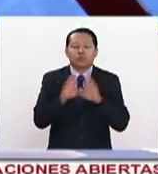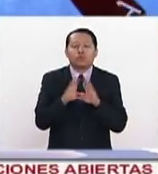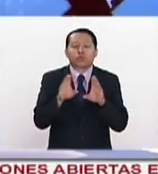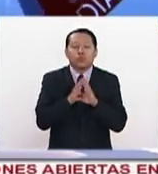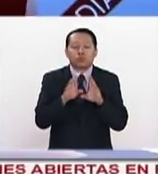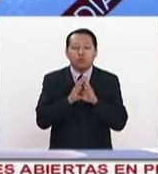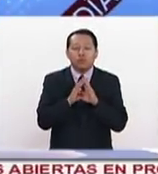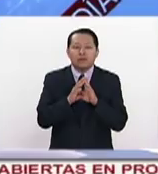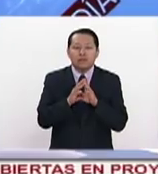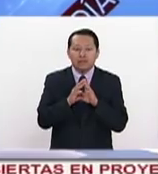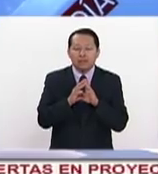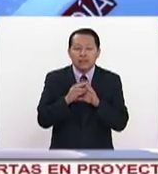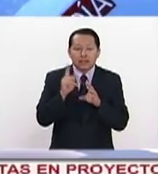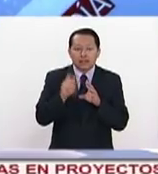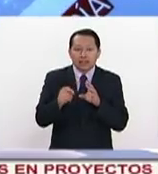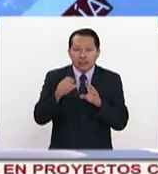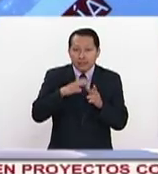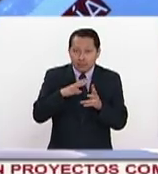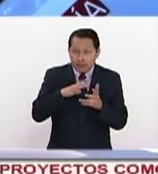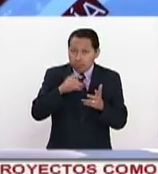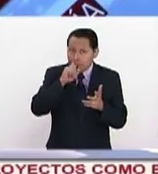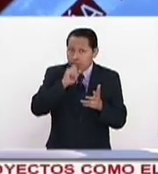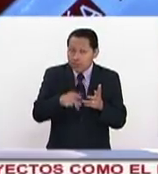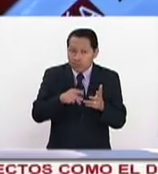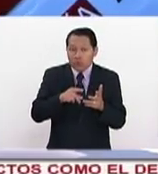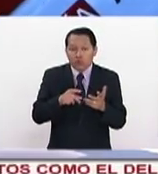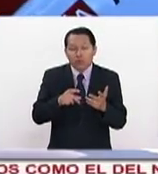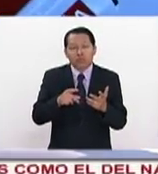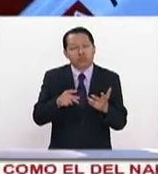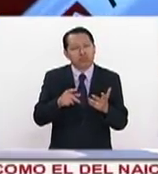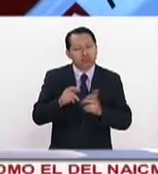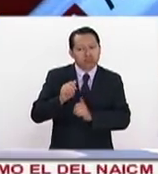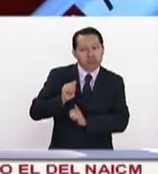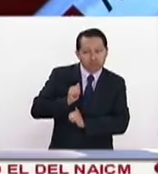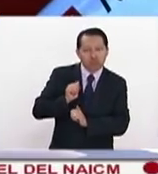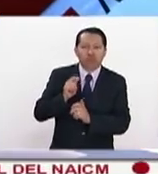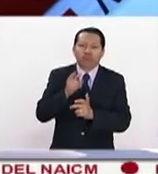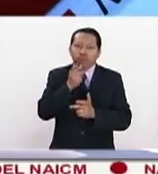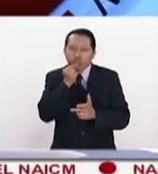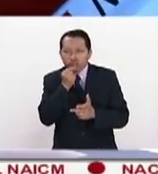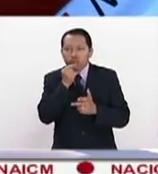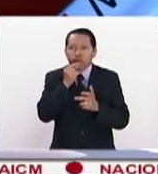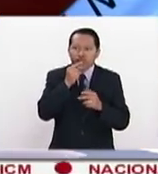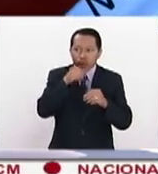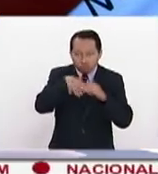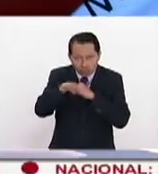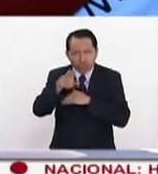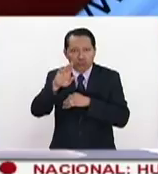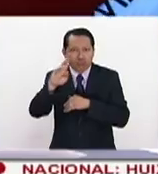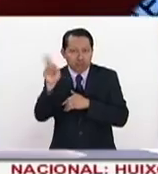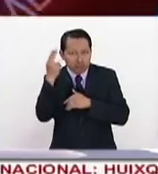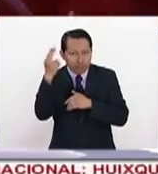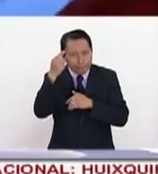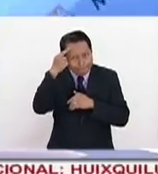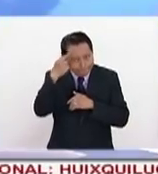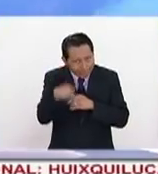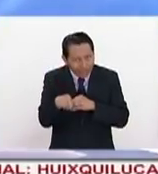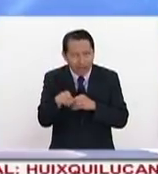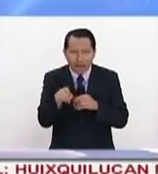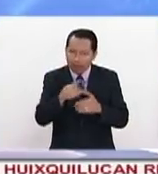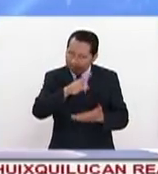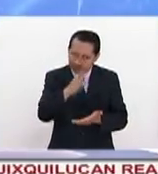si las labores de inteligencia deben de entrar a Ciudad Universitaria para precisamente tratar de frenar este tipo